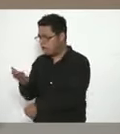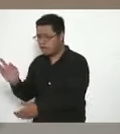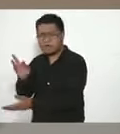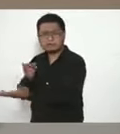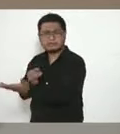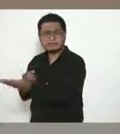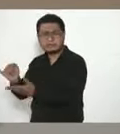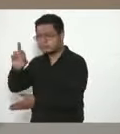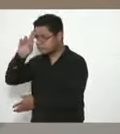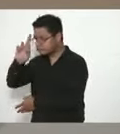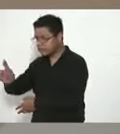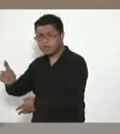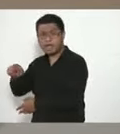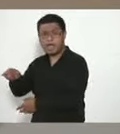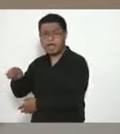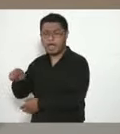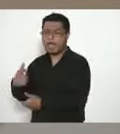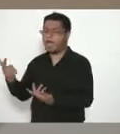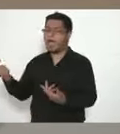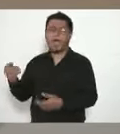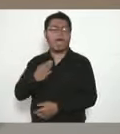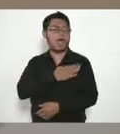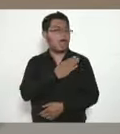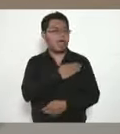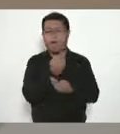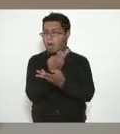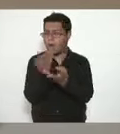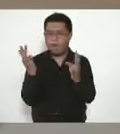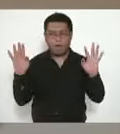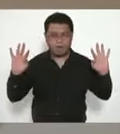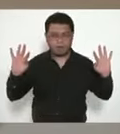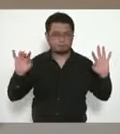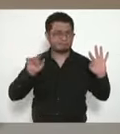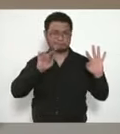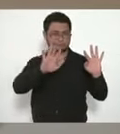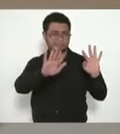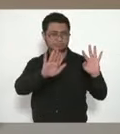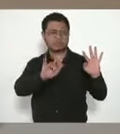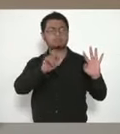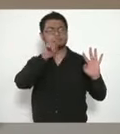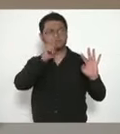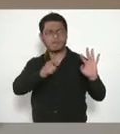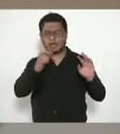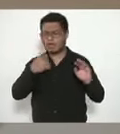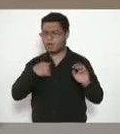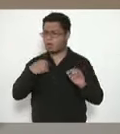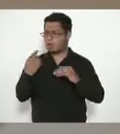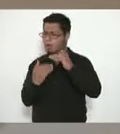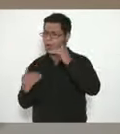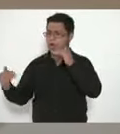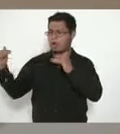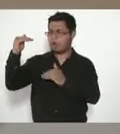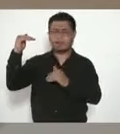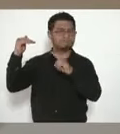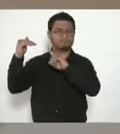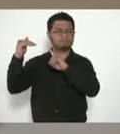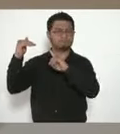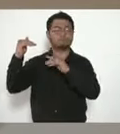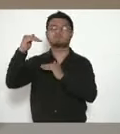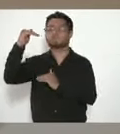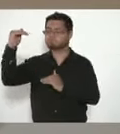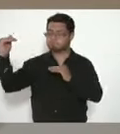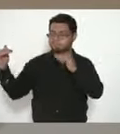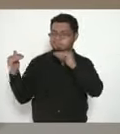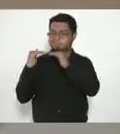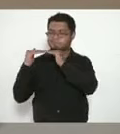democracia nadie, en ningún nivel de la escala, se siente absoluto. Cuando hay democracia es el pueblo el